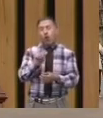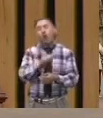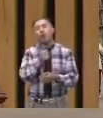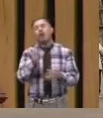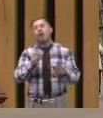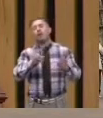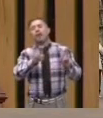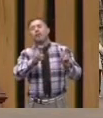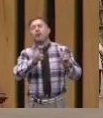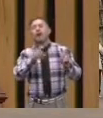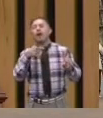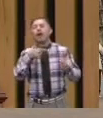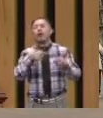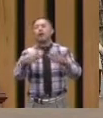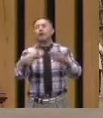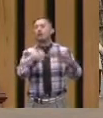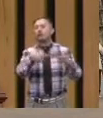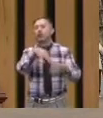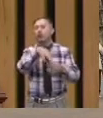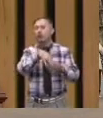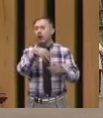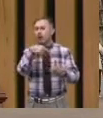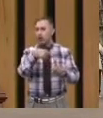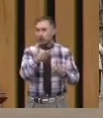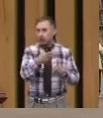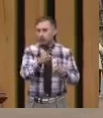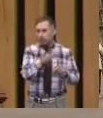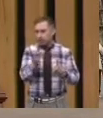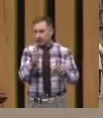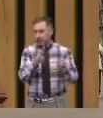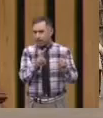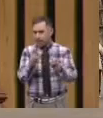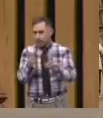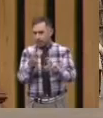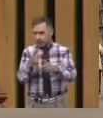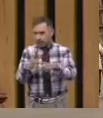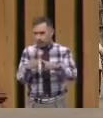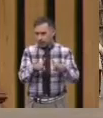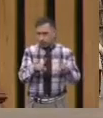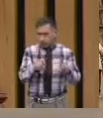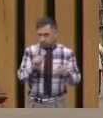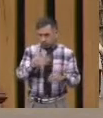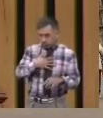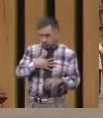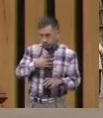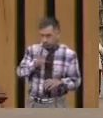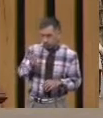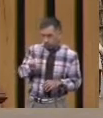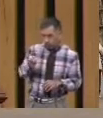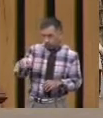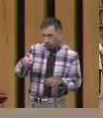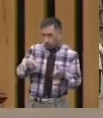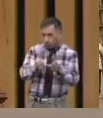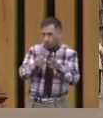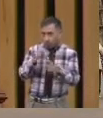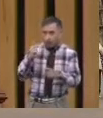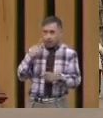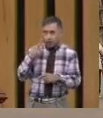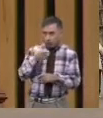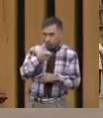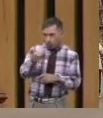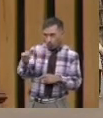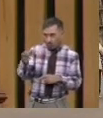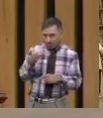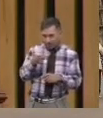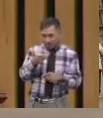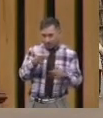contencioso electoral. Yo me pregunto si quieren dejar los partidos como precedente ya un criterio tan